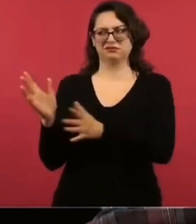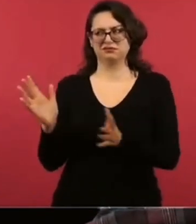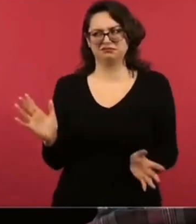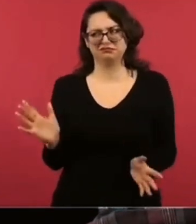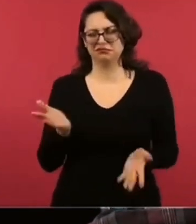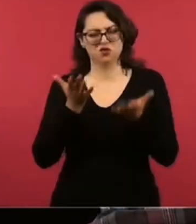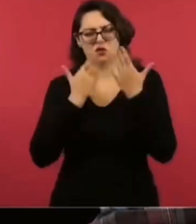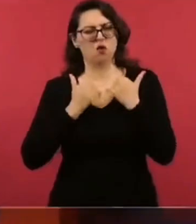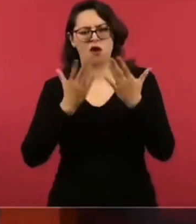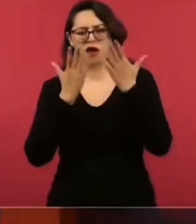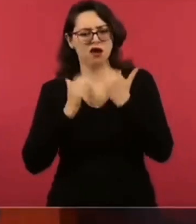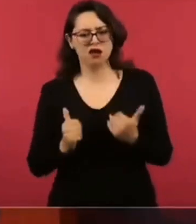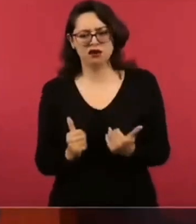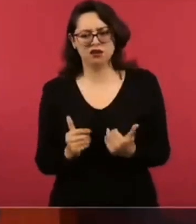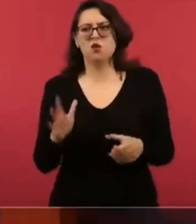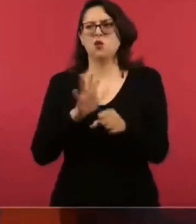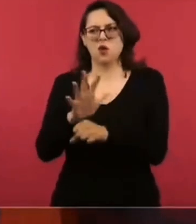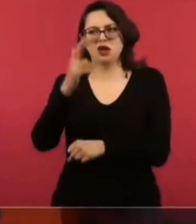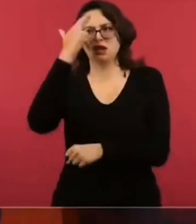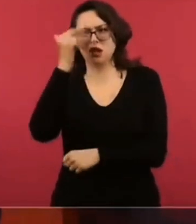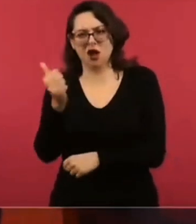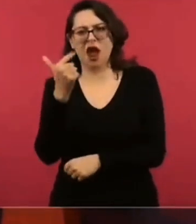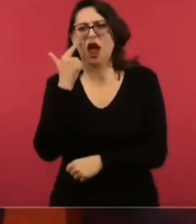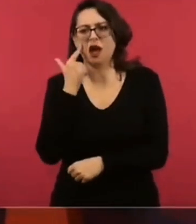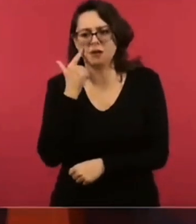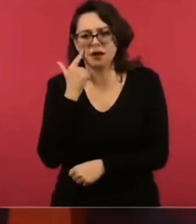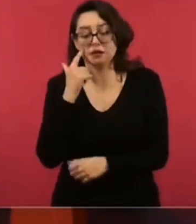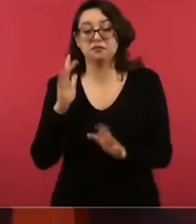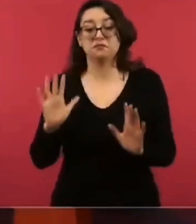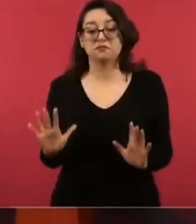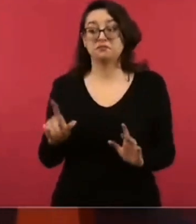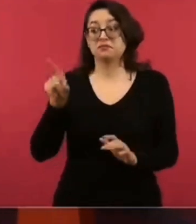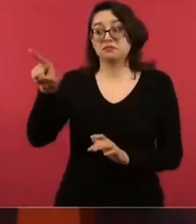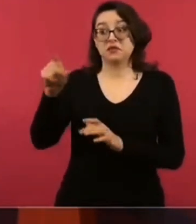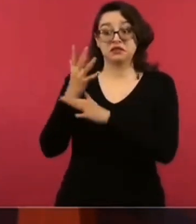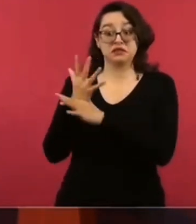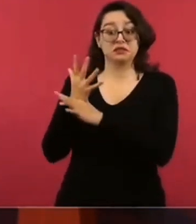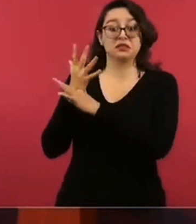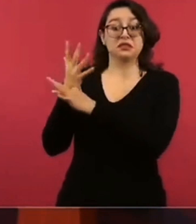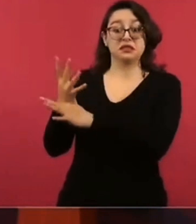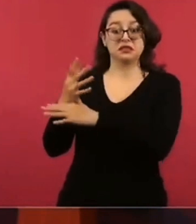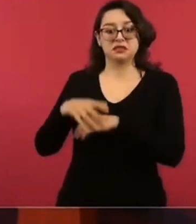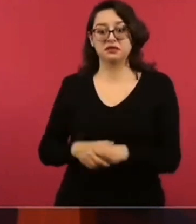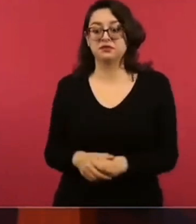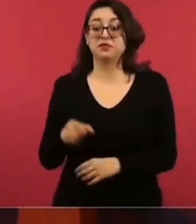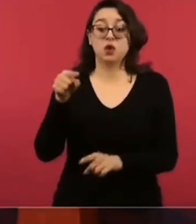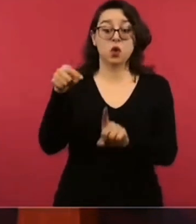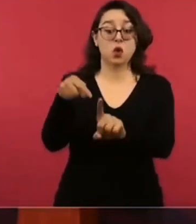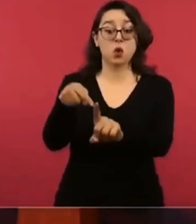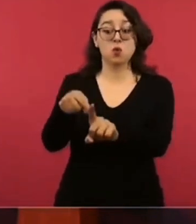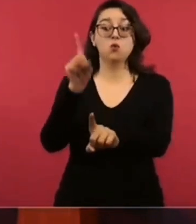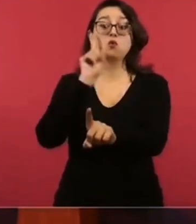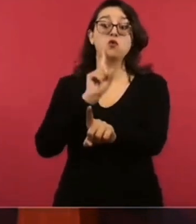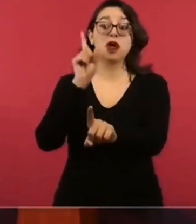Porque supuestamente, yo dije, fue elegida por un grupo de